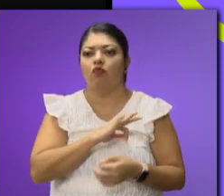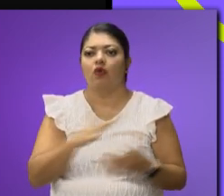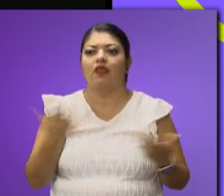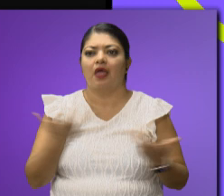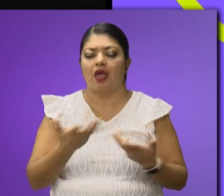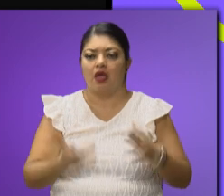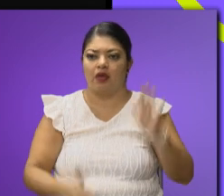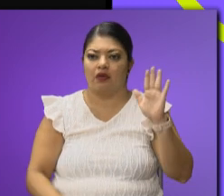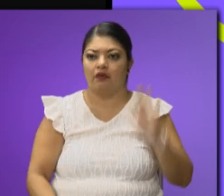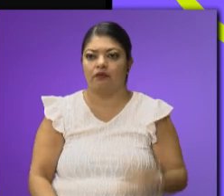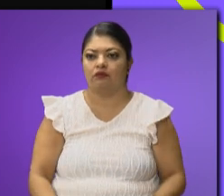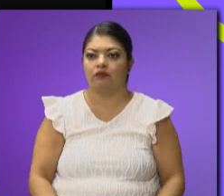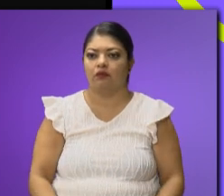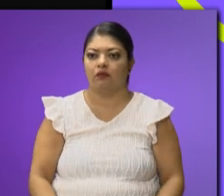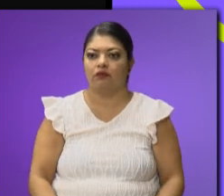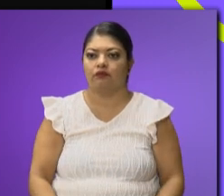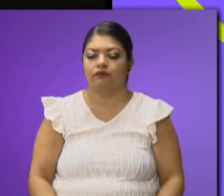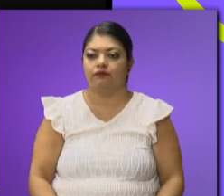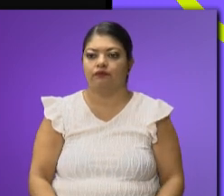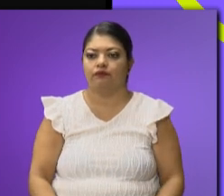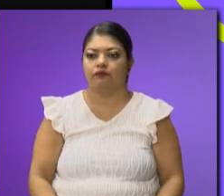manifestar levantando la mano.